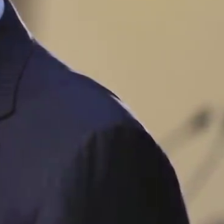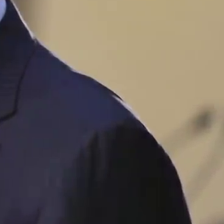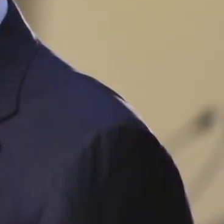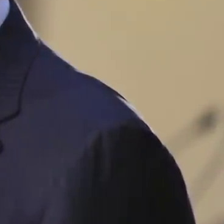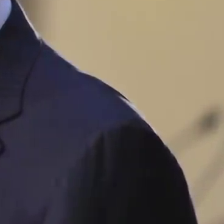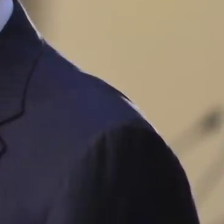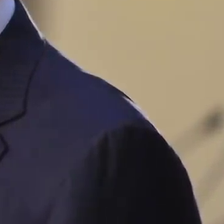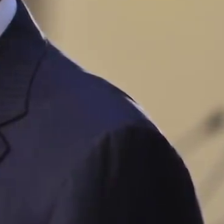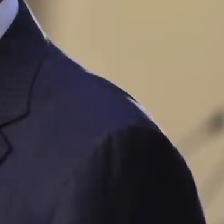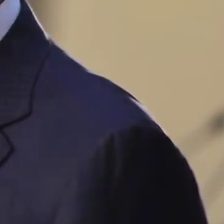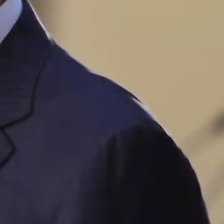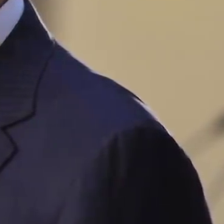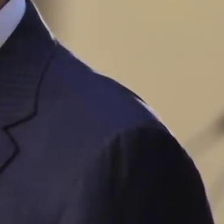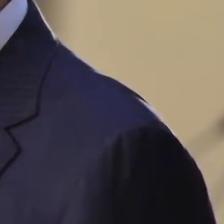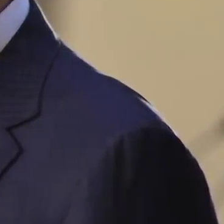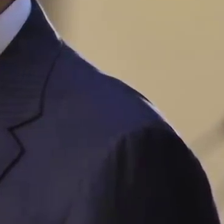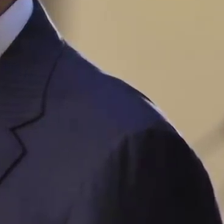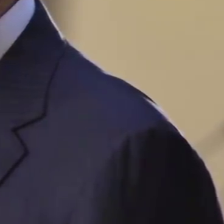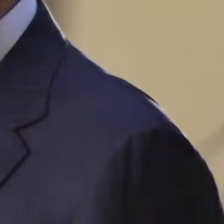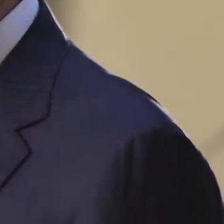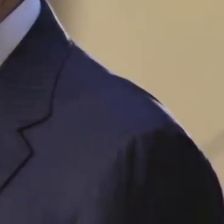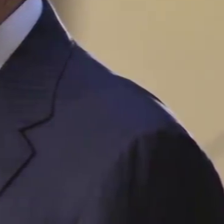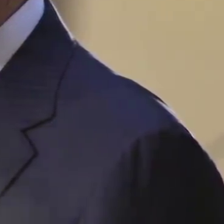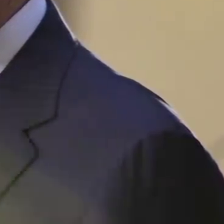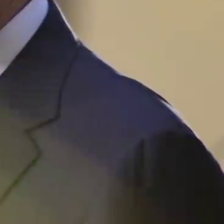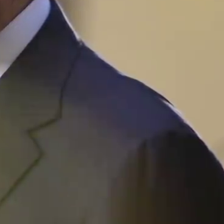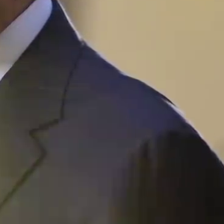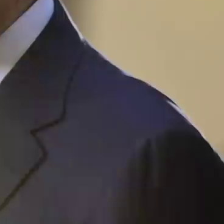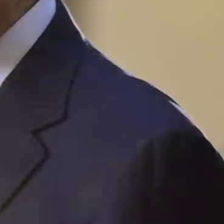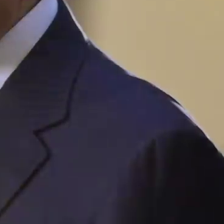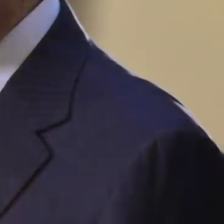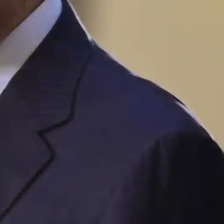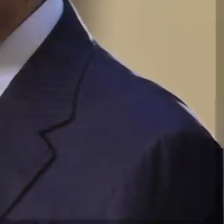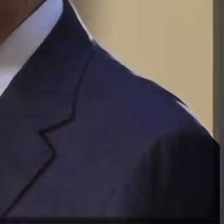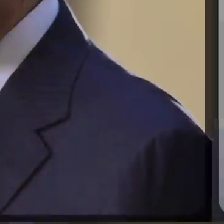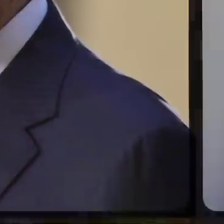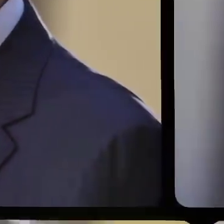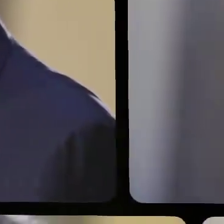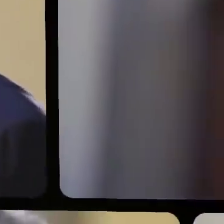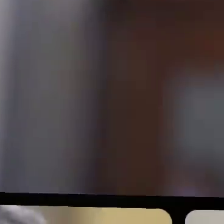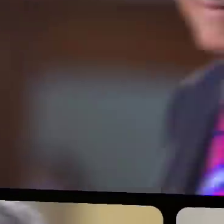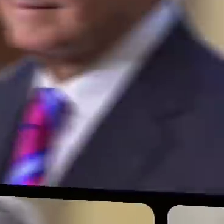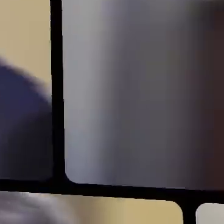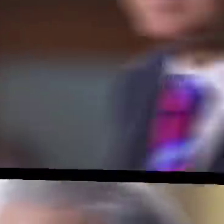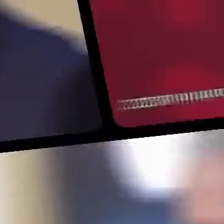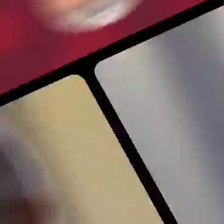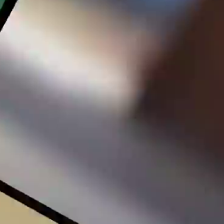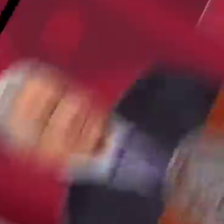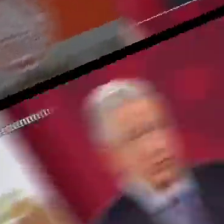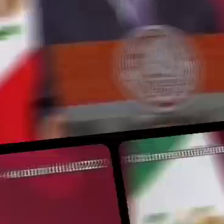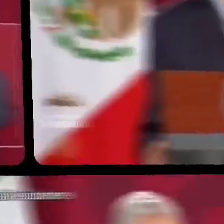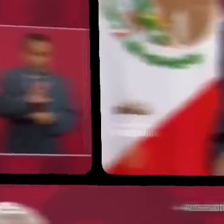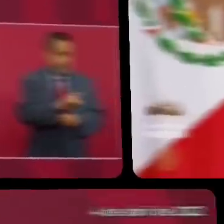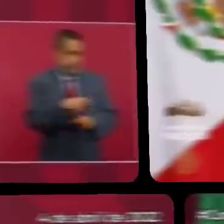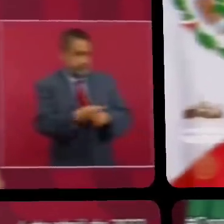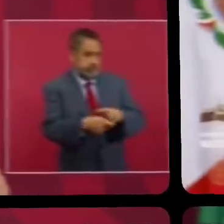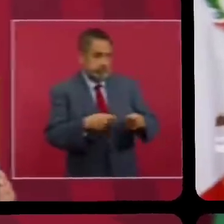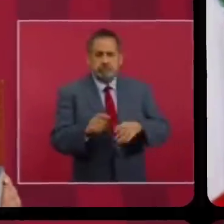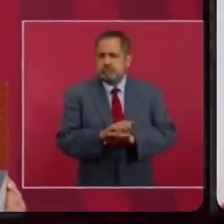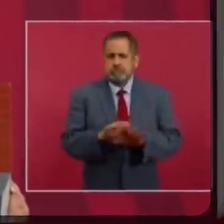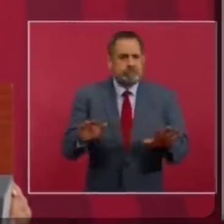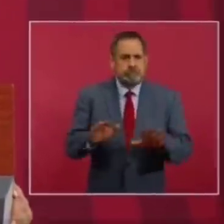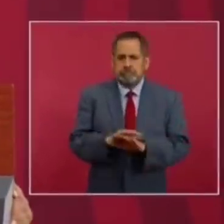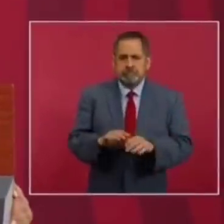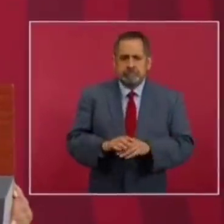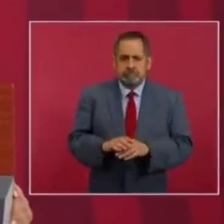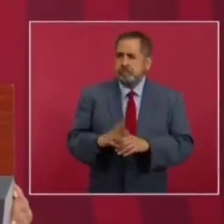son hechos, ¿no? Y lo demuestra día a día. Vamos a escuchar al presidente de México, que decía esto. No se ha